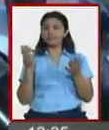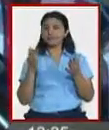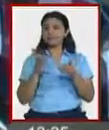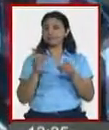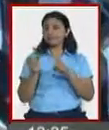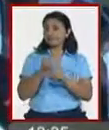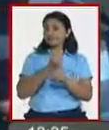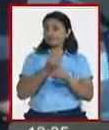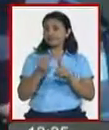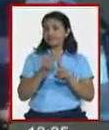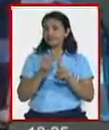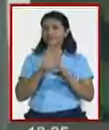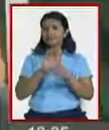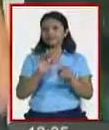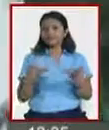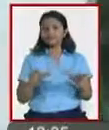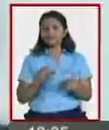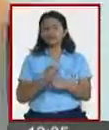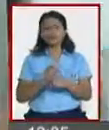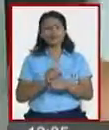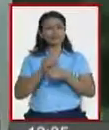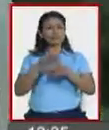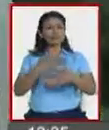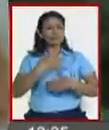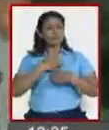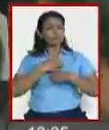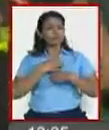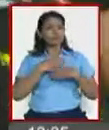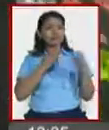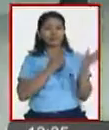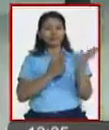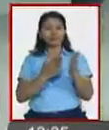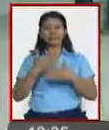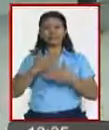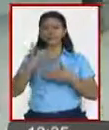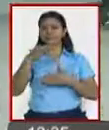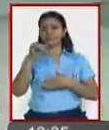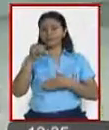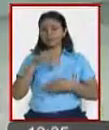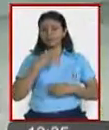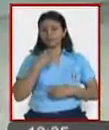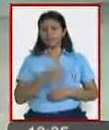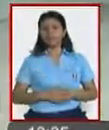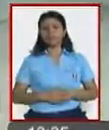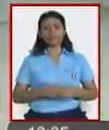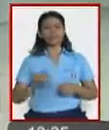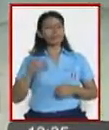nuestra propia caja de nosotros. La marcha de protesta está programada para este jueves